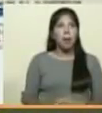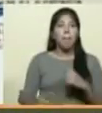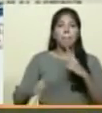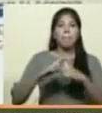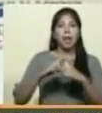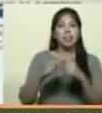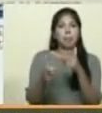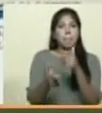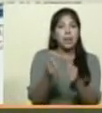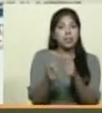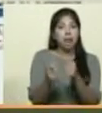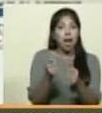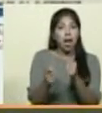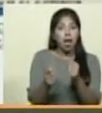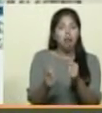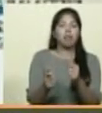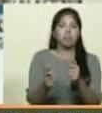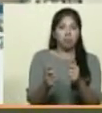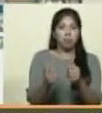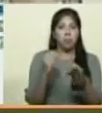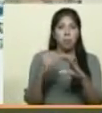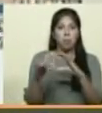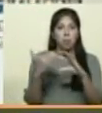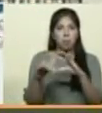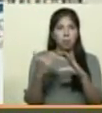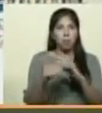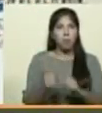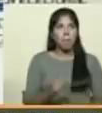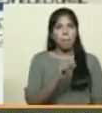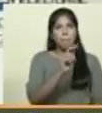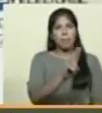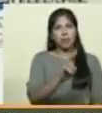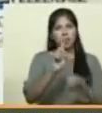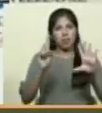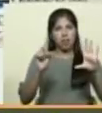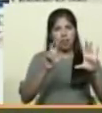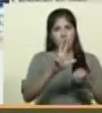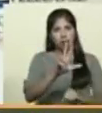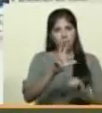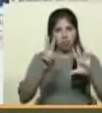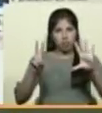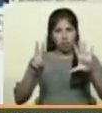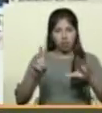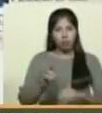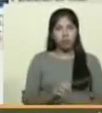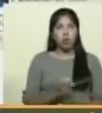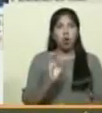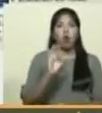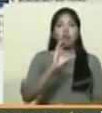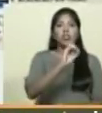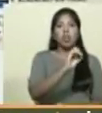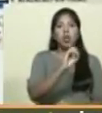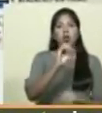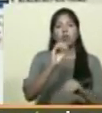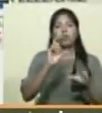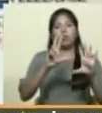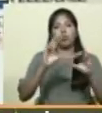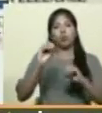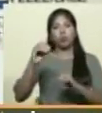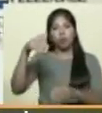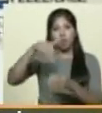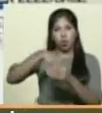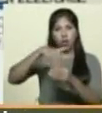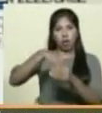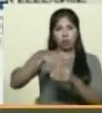de texto y además de el por el 2637 y además de eso por el 0800 votar. Ahora